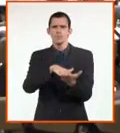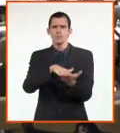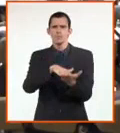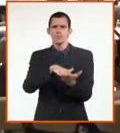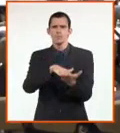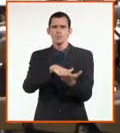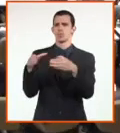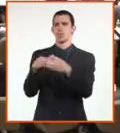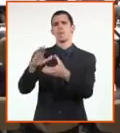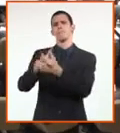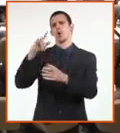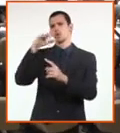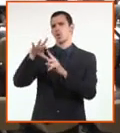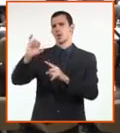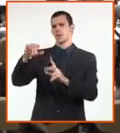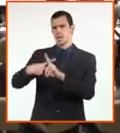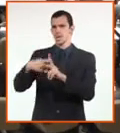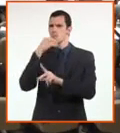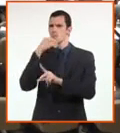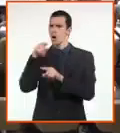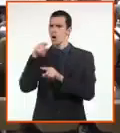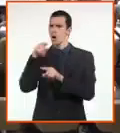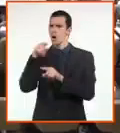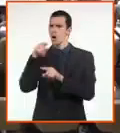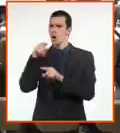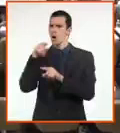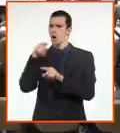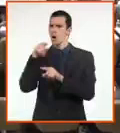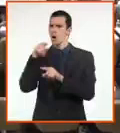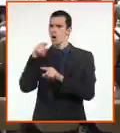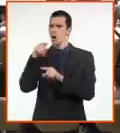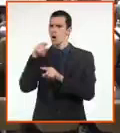estudiantes en tareas de impacto social, tareas de gran peso